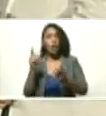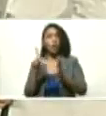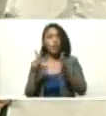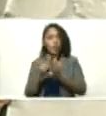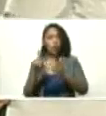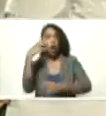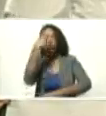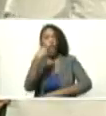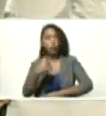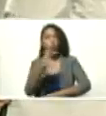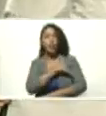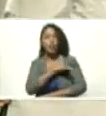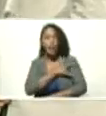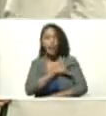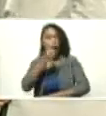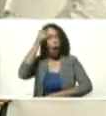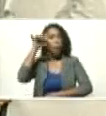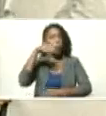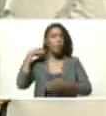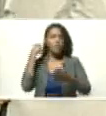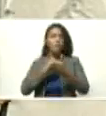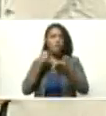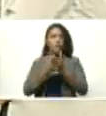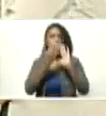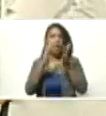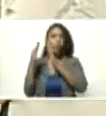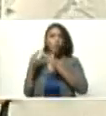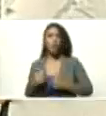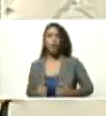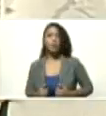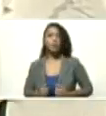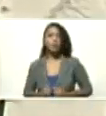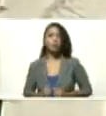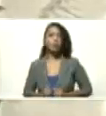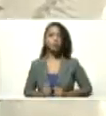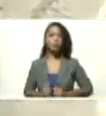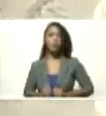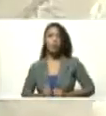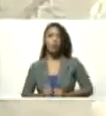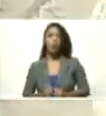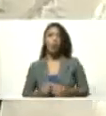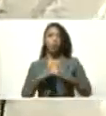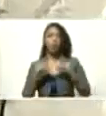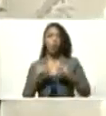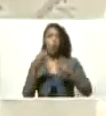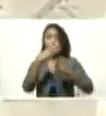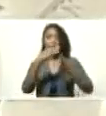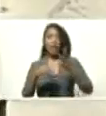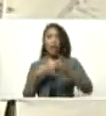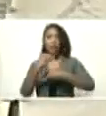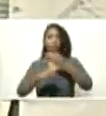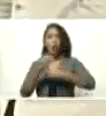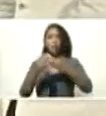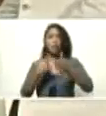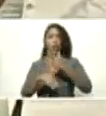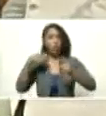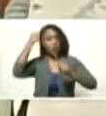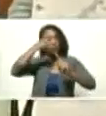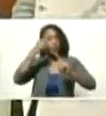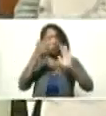universidades y el pueblo combatiente comunero, todos los productos que vayamos creando, audiovisuales,